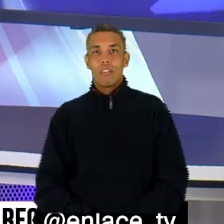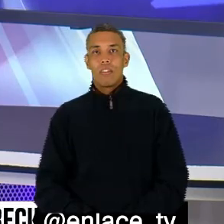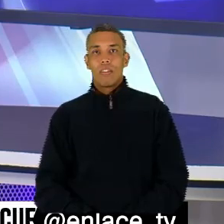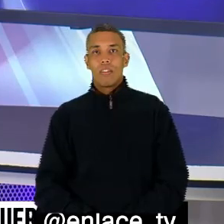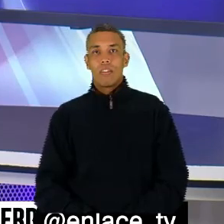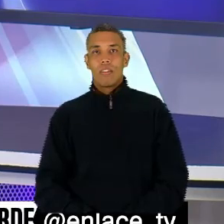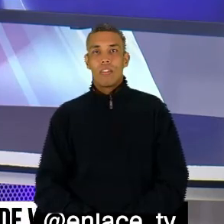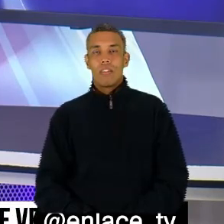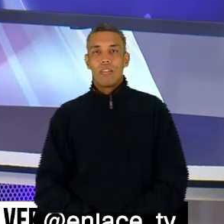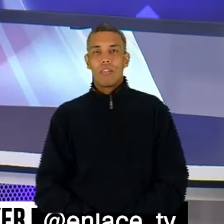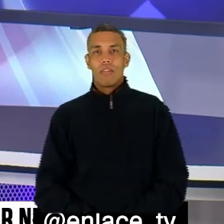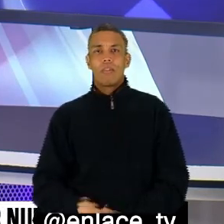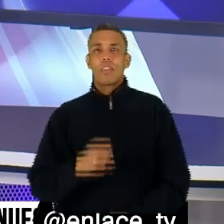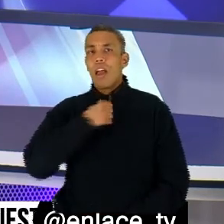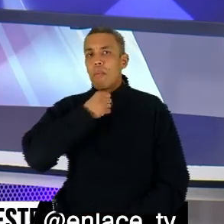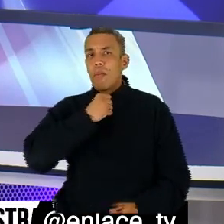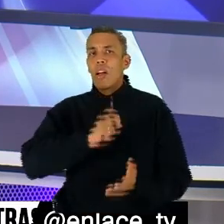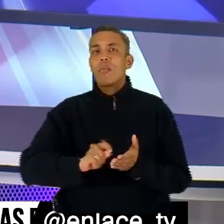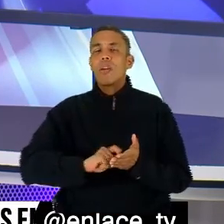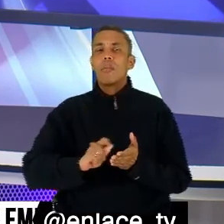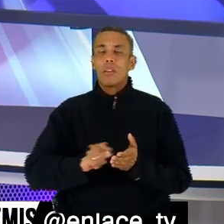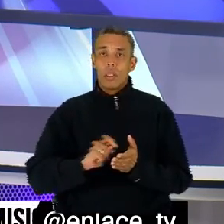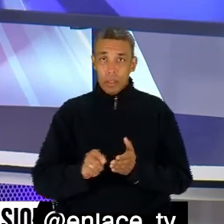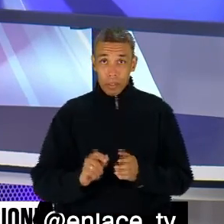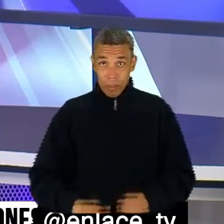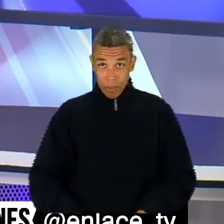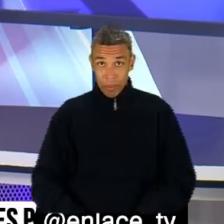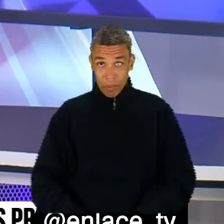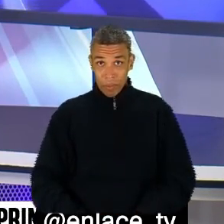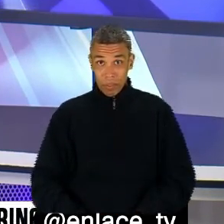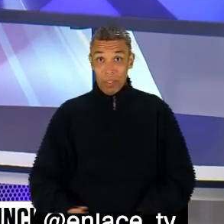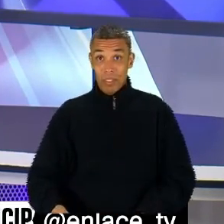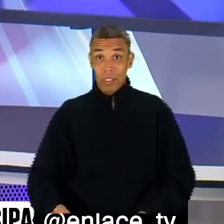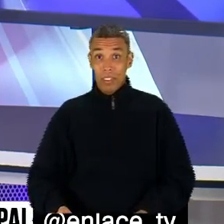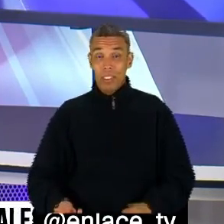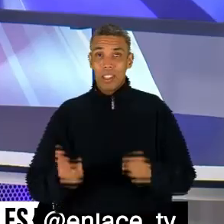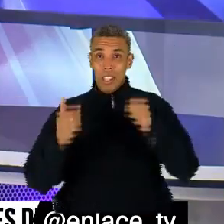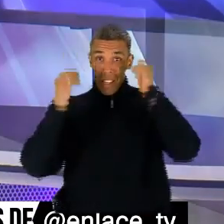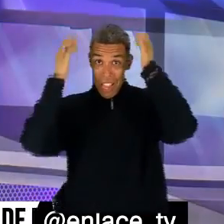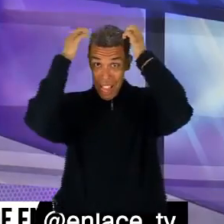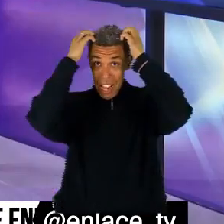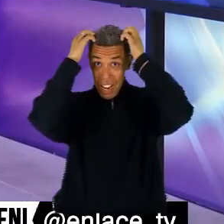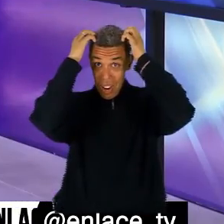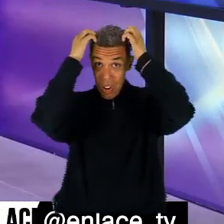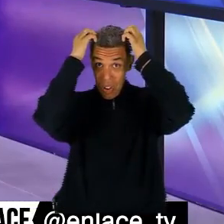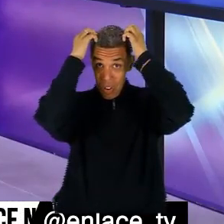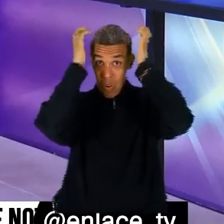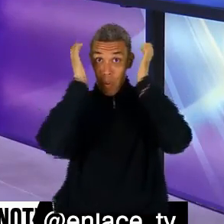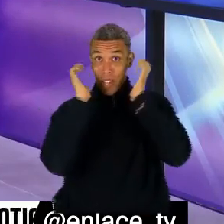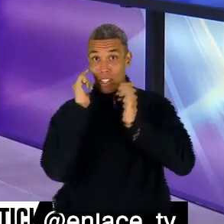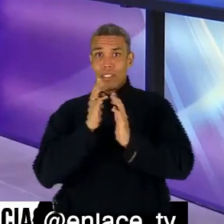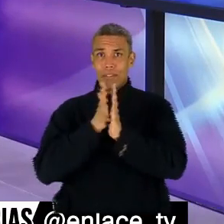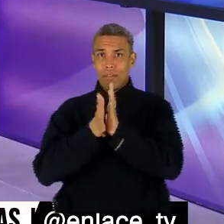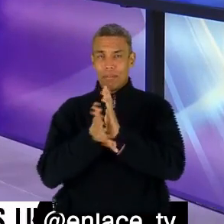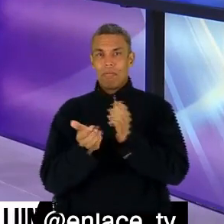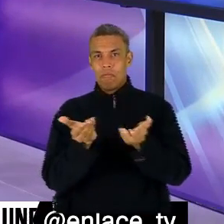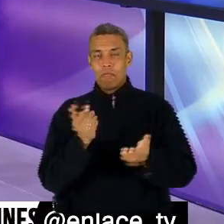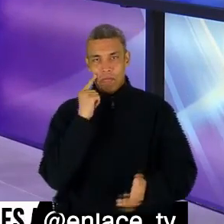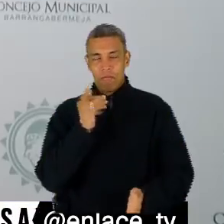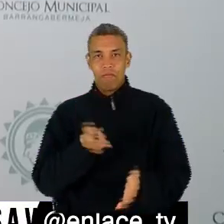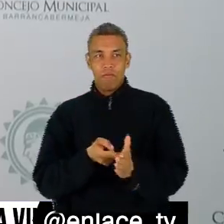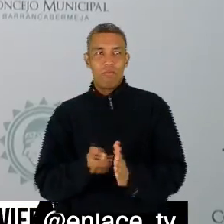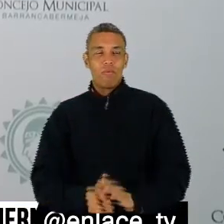Luzmery Jaraba presenta la información desde el sitio de la noticia. Muy buenas tardes, Luzmery. Adelante usted con la información. Hola, cordial saludo. A